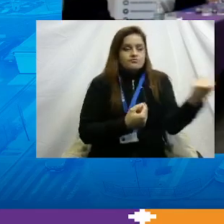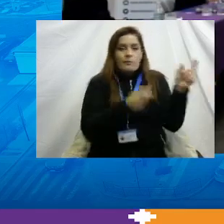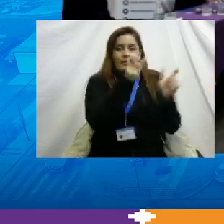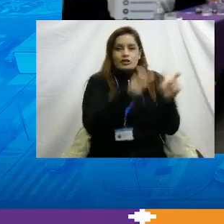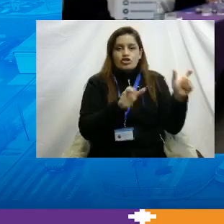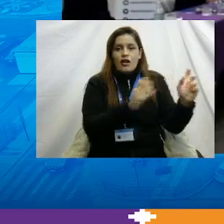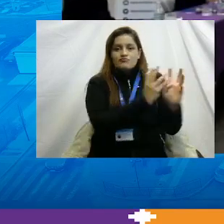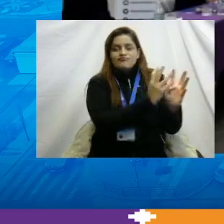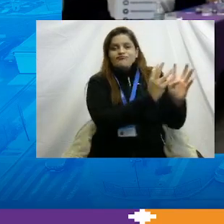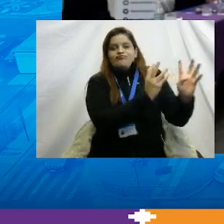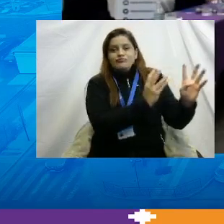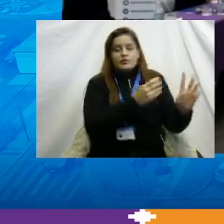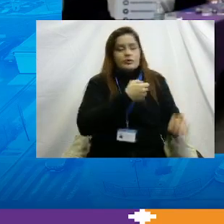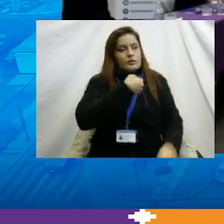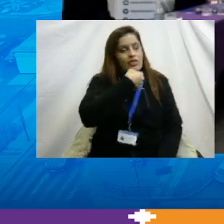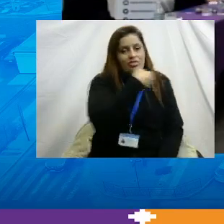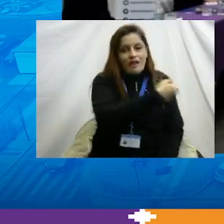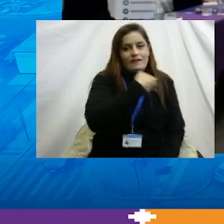próximas 5 semanas.